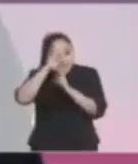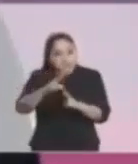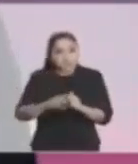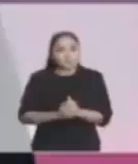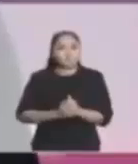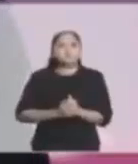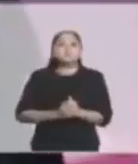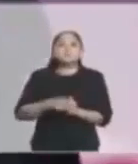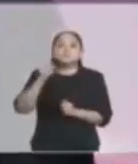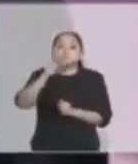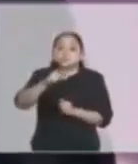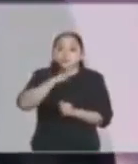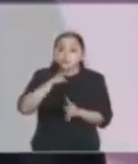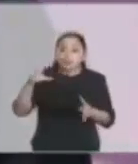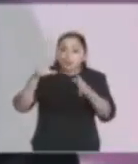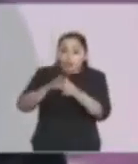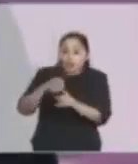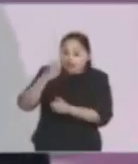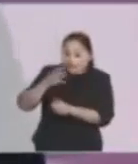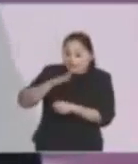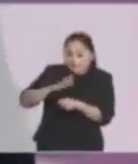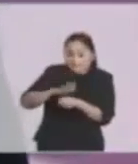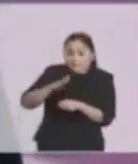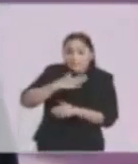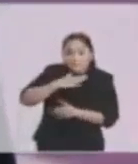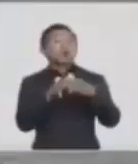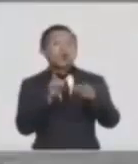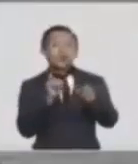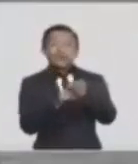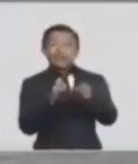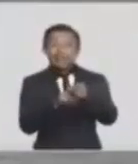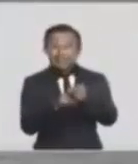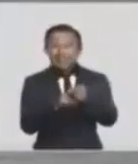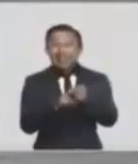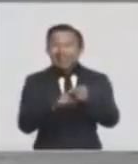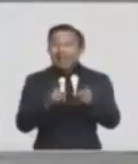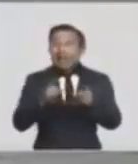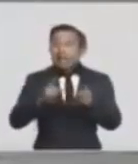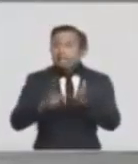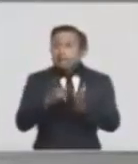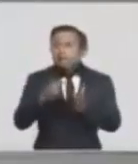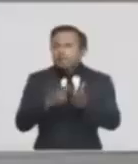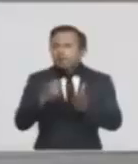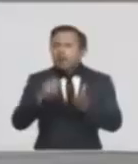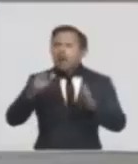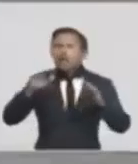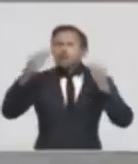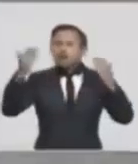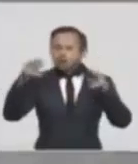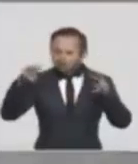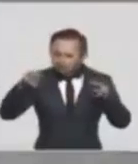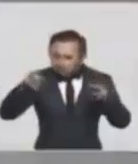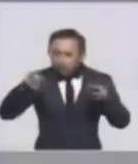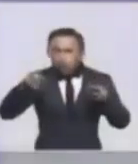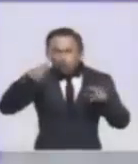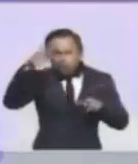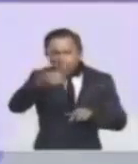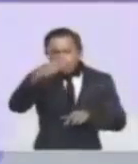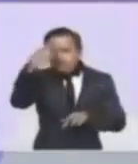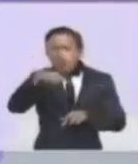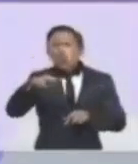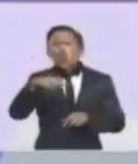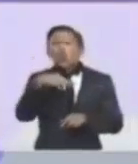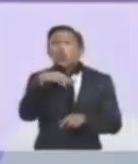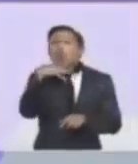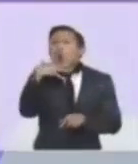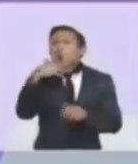como cortar manos, hacer pues igual que lo, y ahorita se lo pregunto en ese sentido, pero de él, pues en ese sentido que más